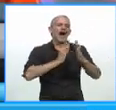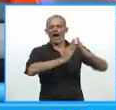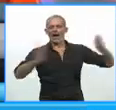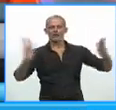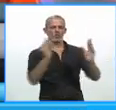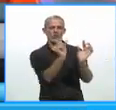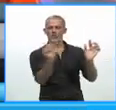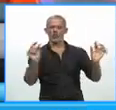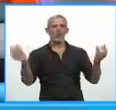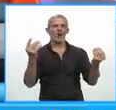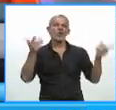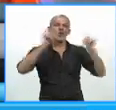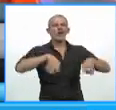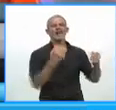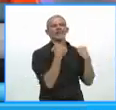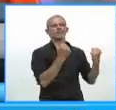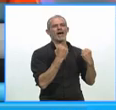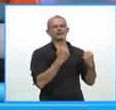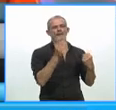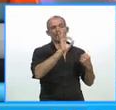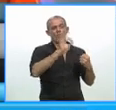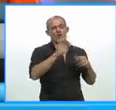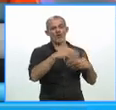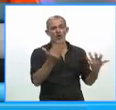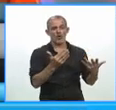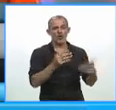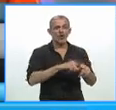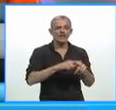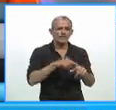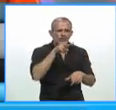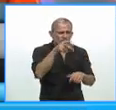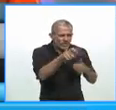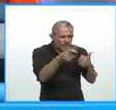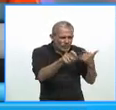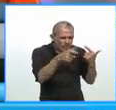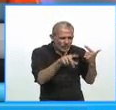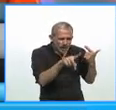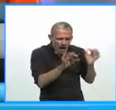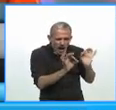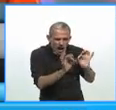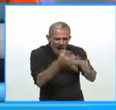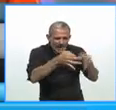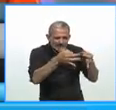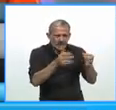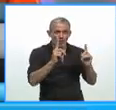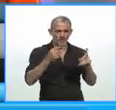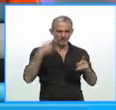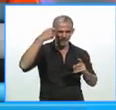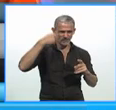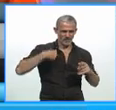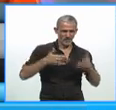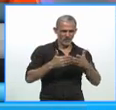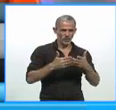estemos, es de vuelta al gimnasio y sobre todo mucho tiempo mirando videos y analizando lo que hicimos en el día. Como un